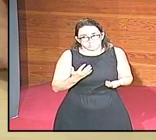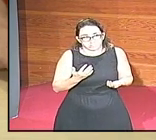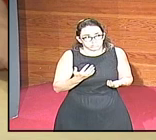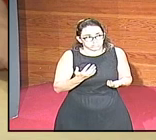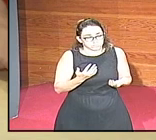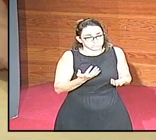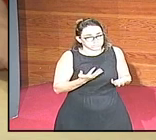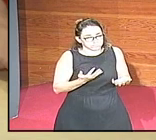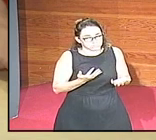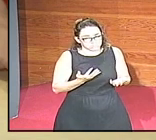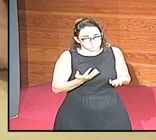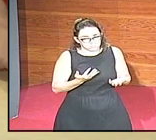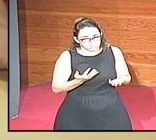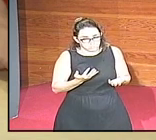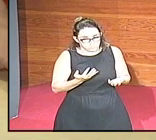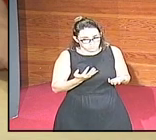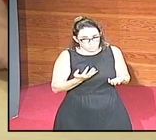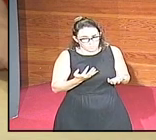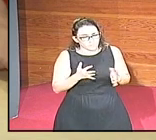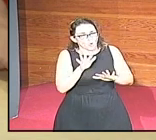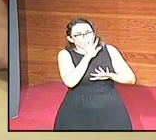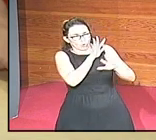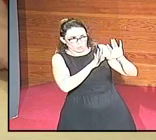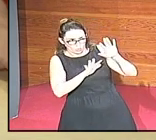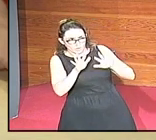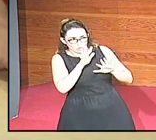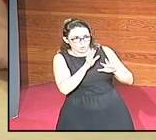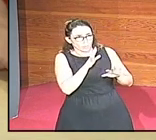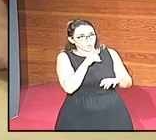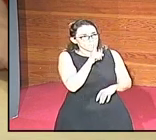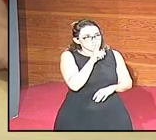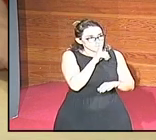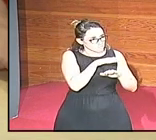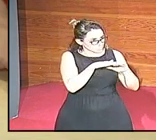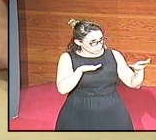es decir, tiene que ser algo bastante complejo para que haya tanto silencio, pero creo,